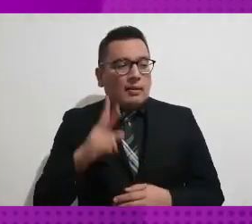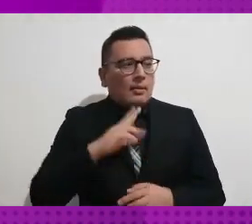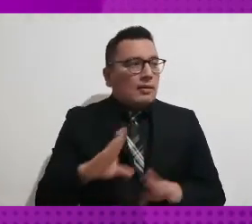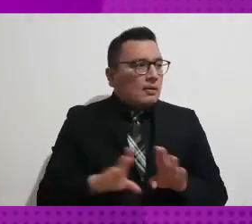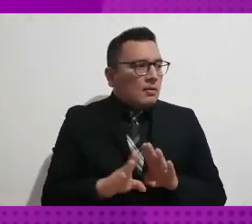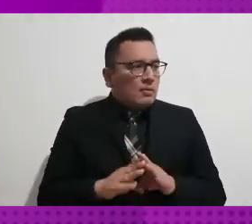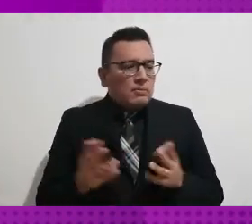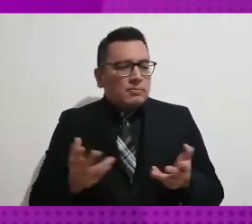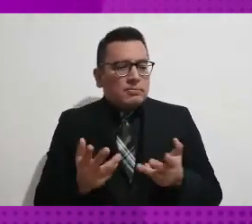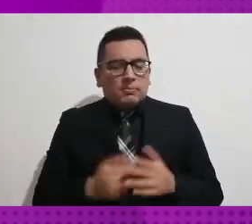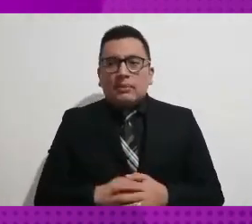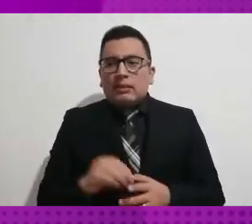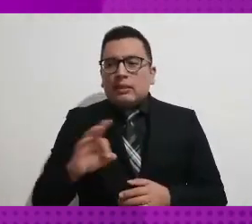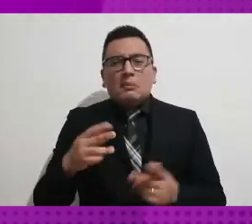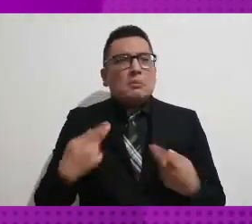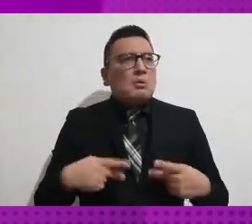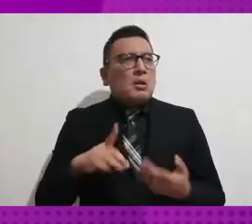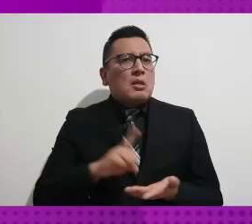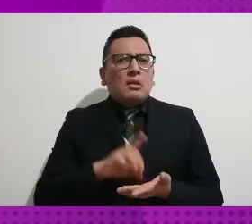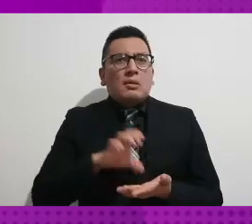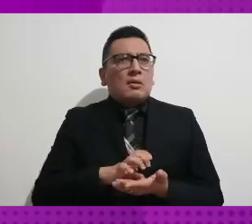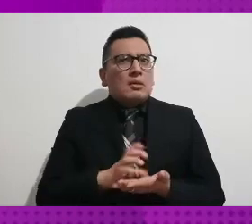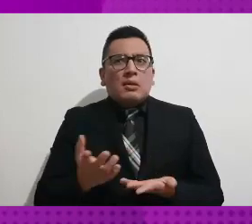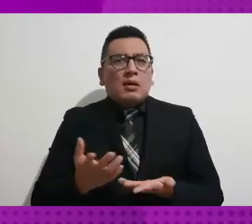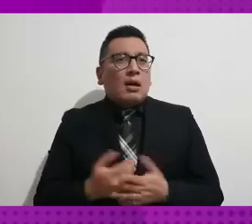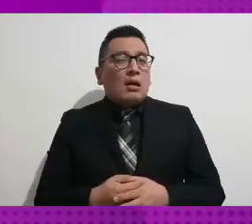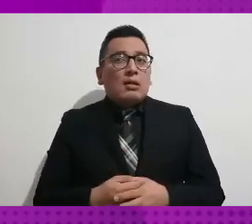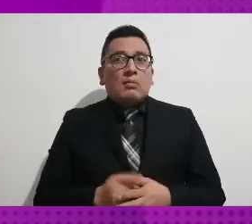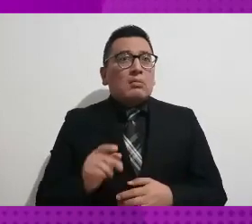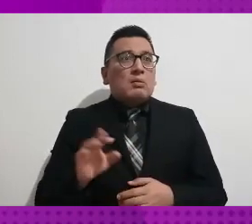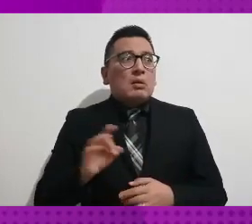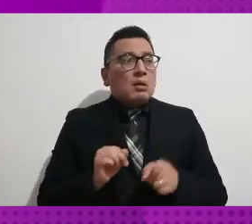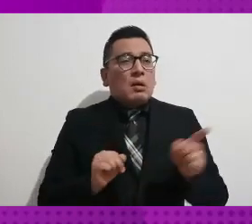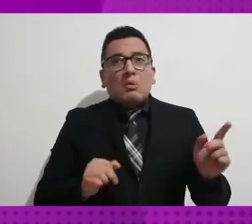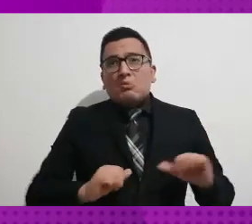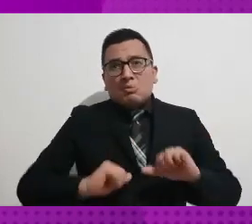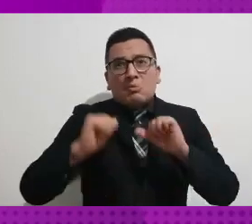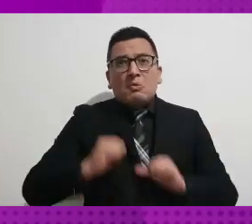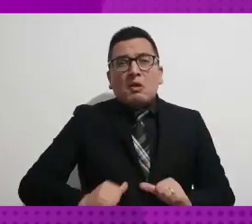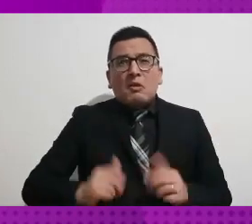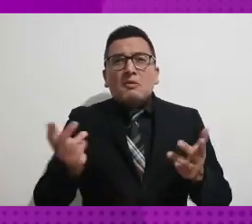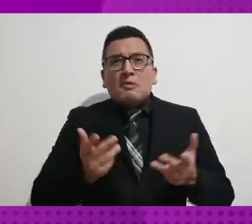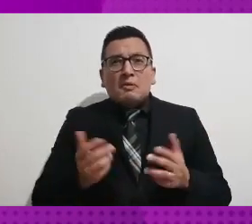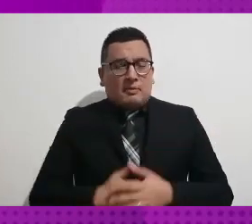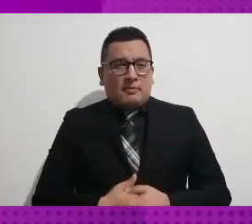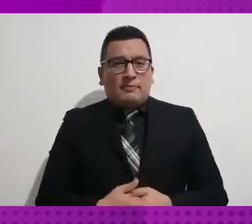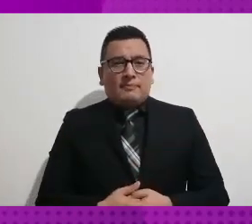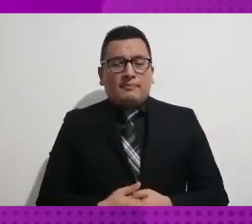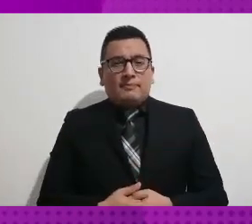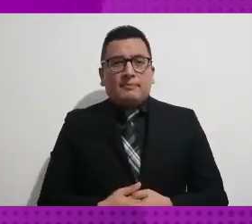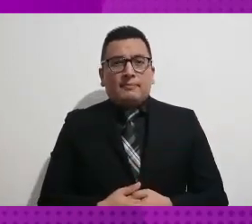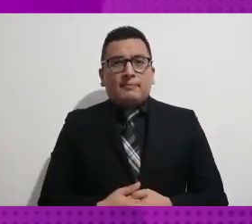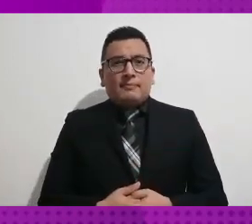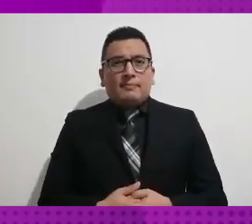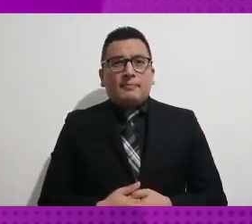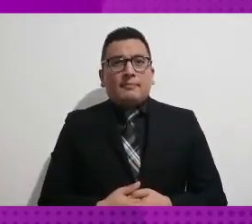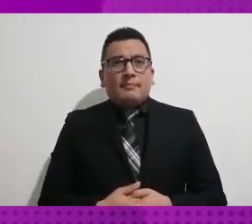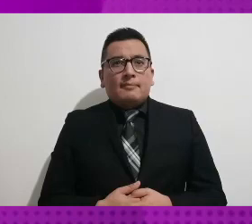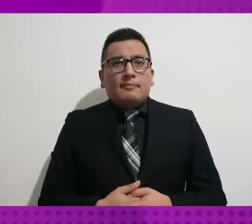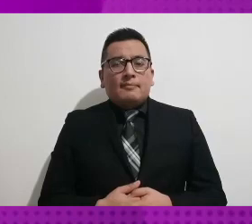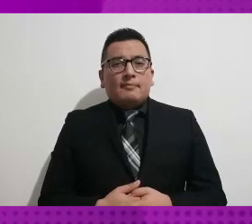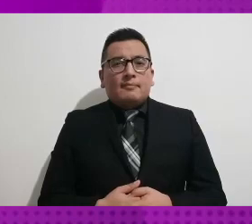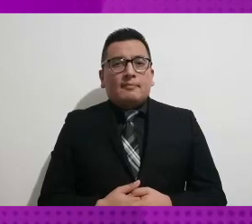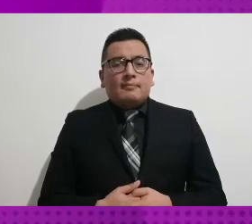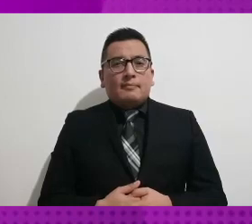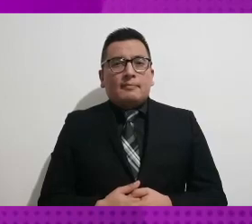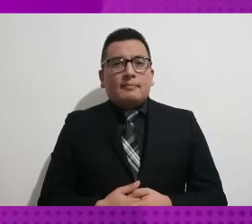llega una persona con discapacidad, los representantes de casilla, o sea, todas las personas que la conforman. Entonces,